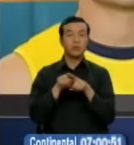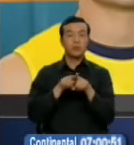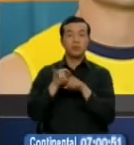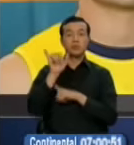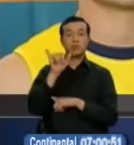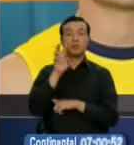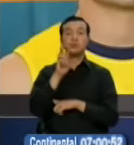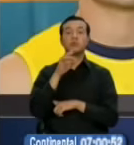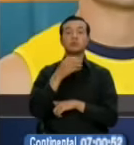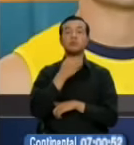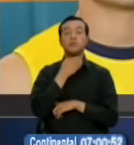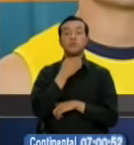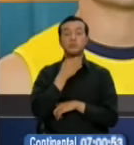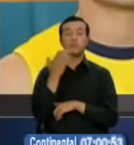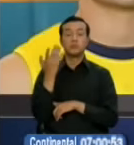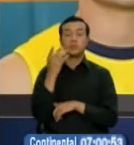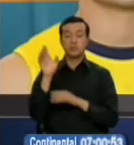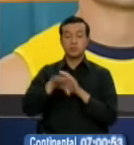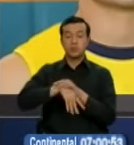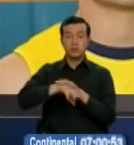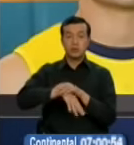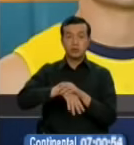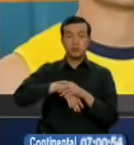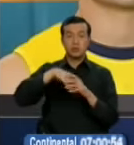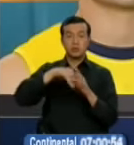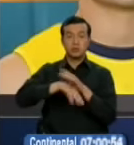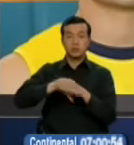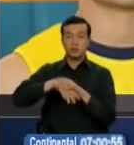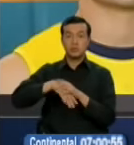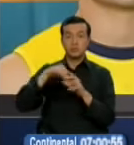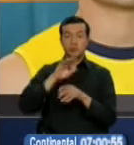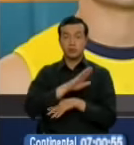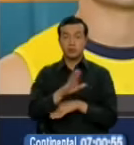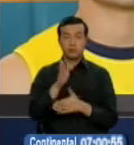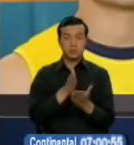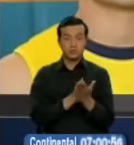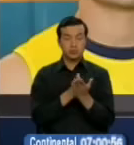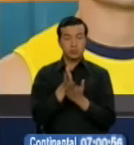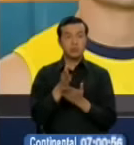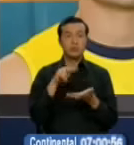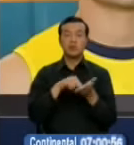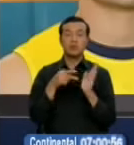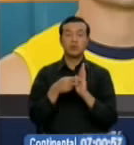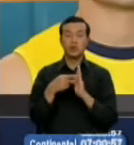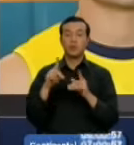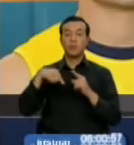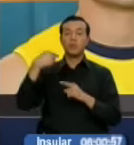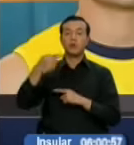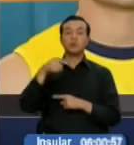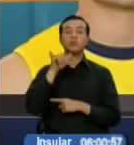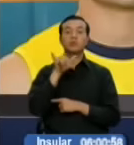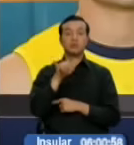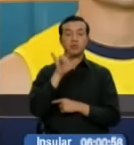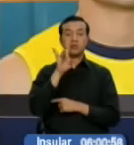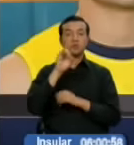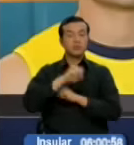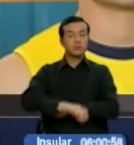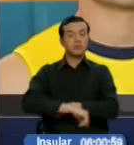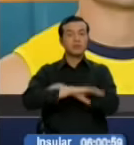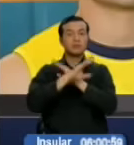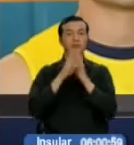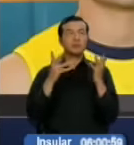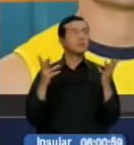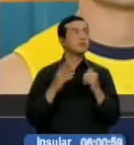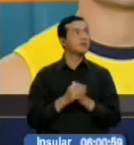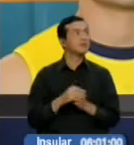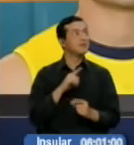sábado 6 de agosto y en el sorteo para establecer las llaves de su competencia se designó al próximo sábado a las 8 de la mañana